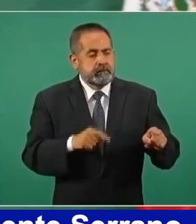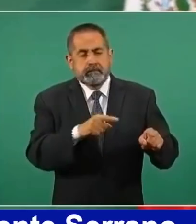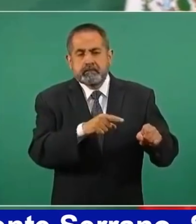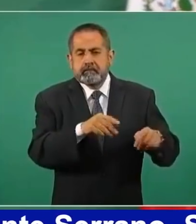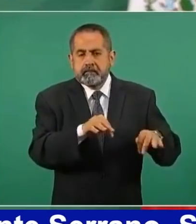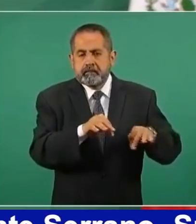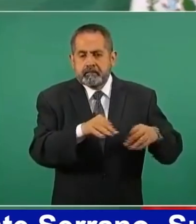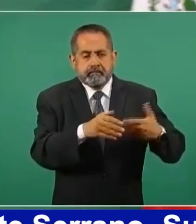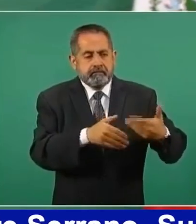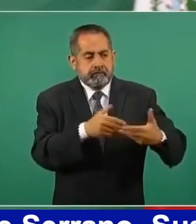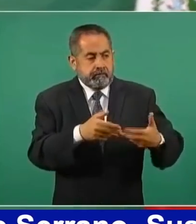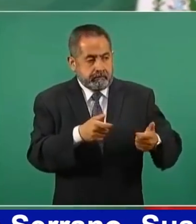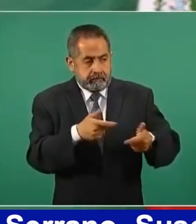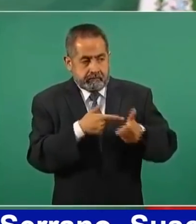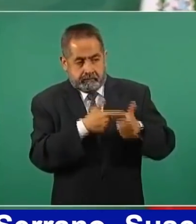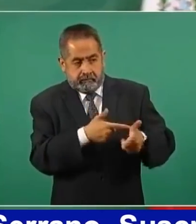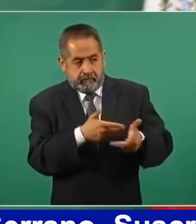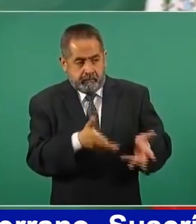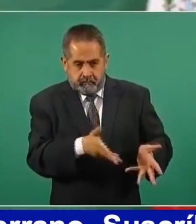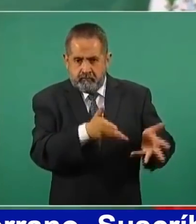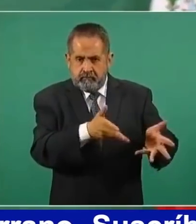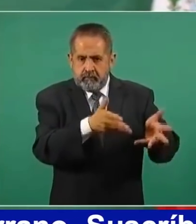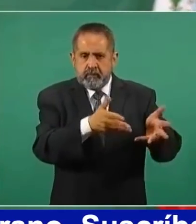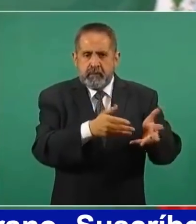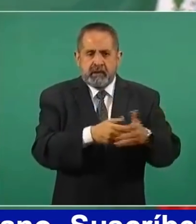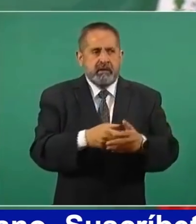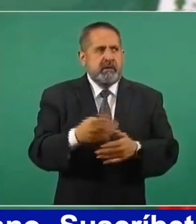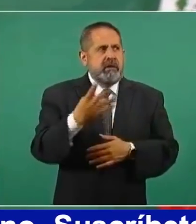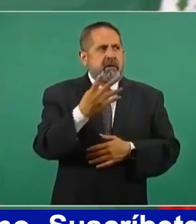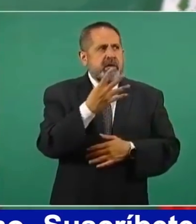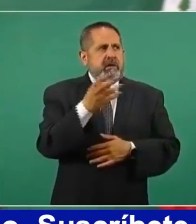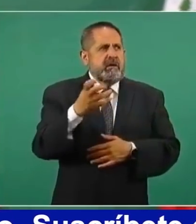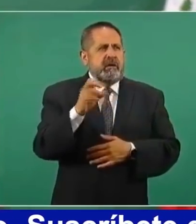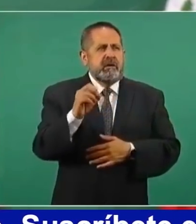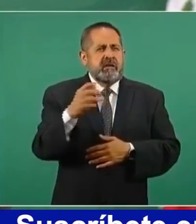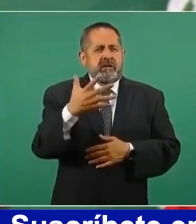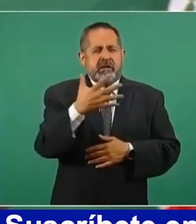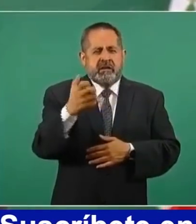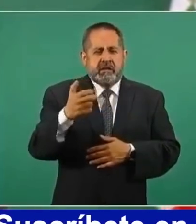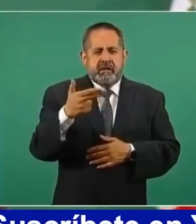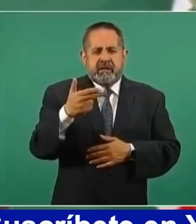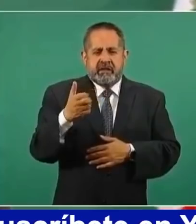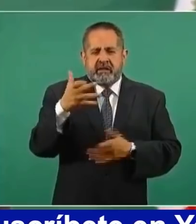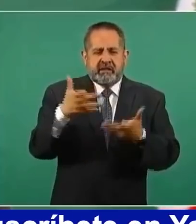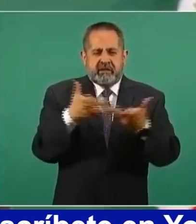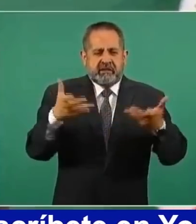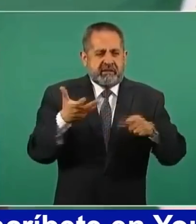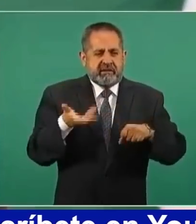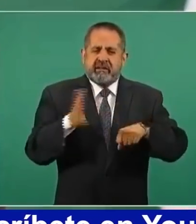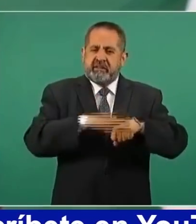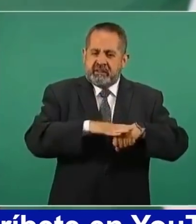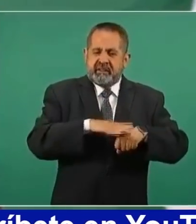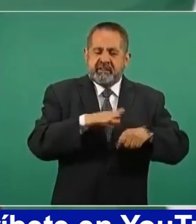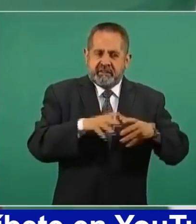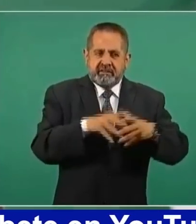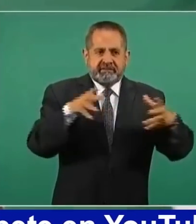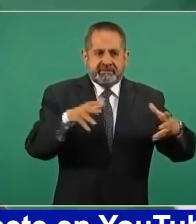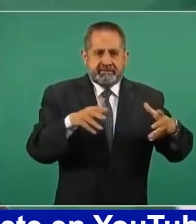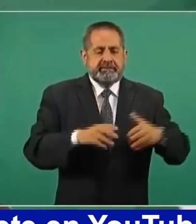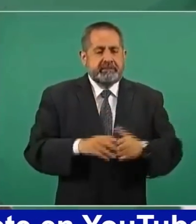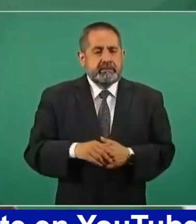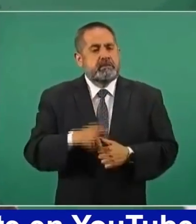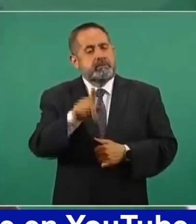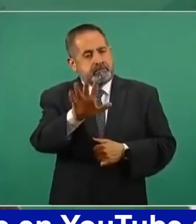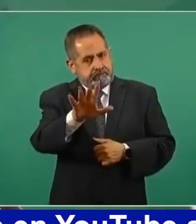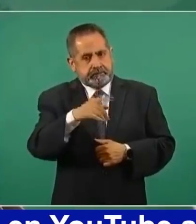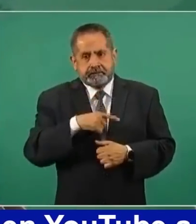trabajar en 400 o 500 hectáreas más. Lo está